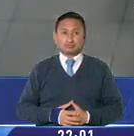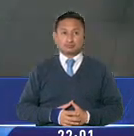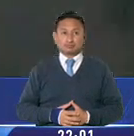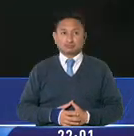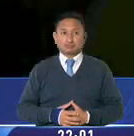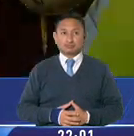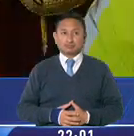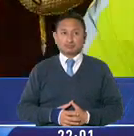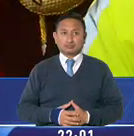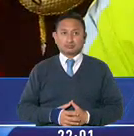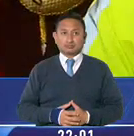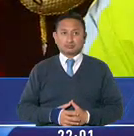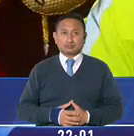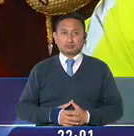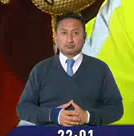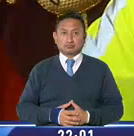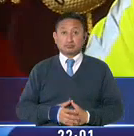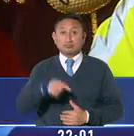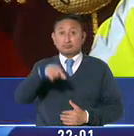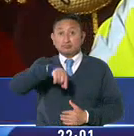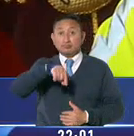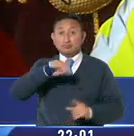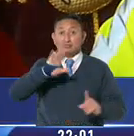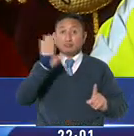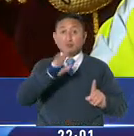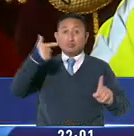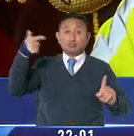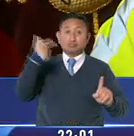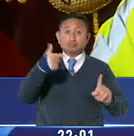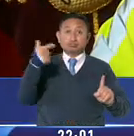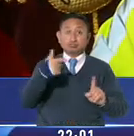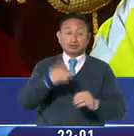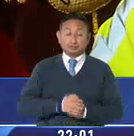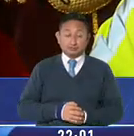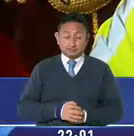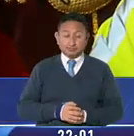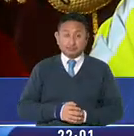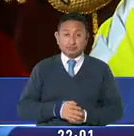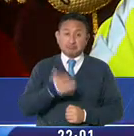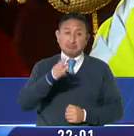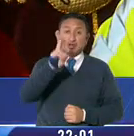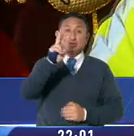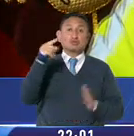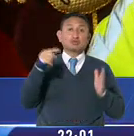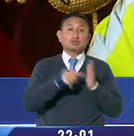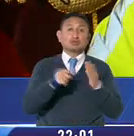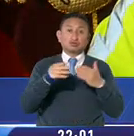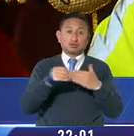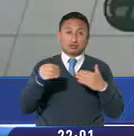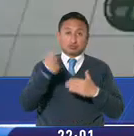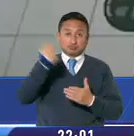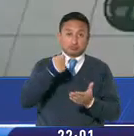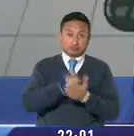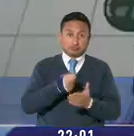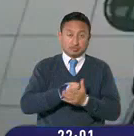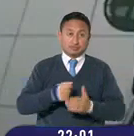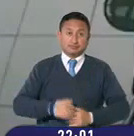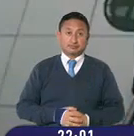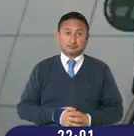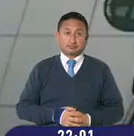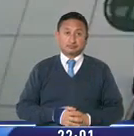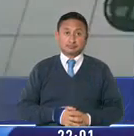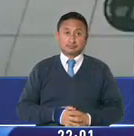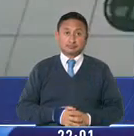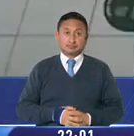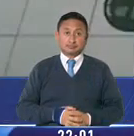Y bajo el amedrentamiento con un arma de fuego le sustraen aproximadamente $2,000 en efectivo. Alcanzó a realizar el pedido,